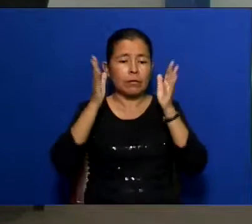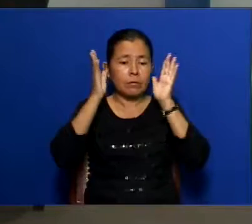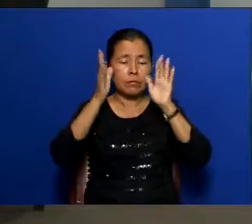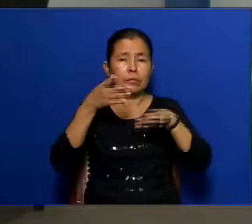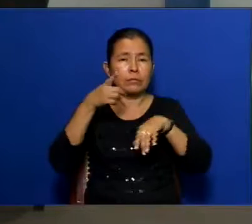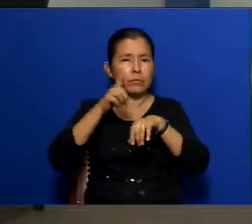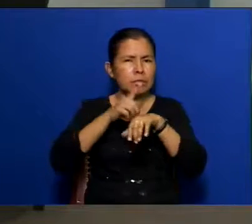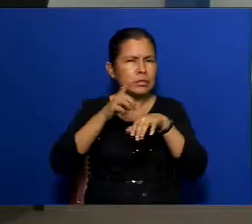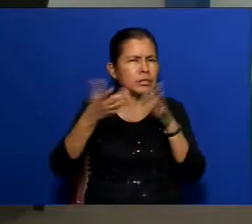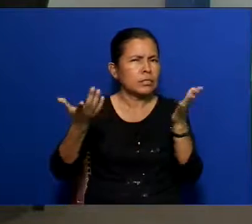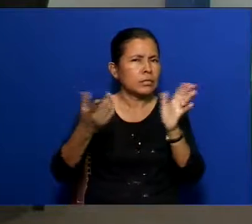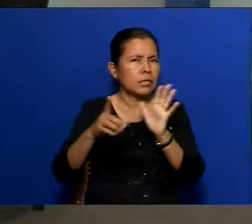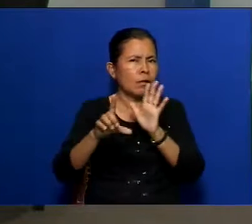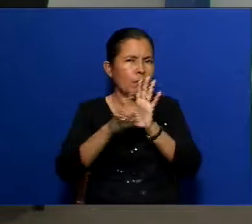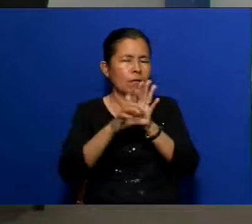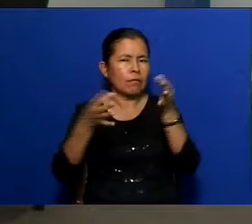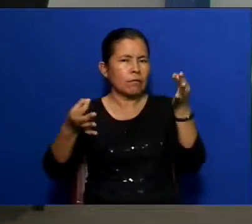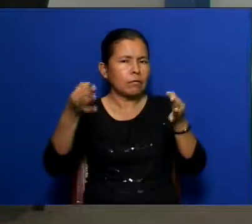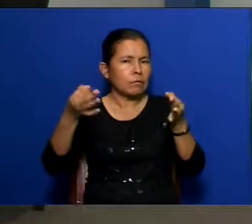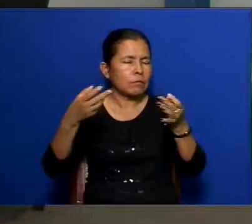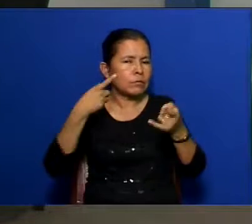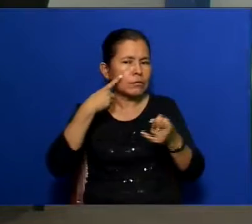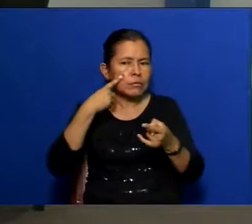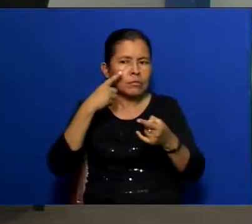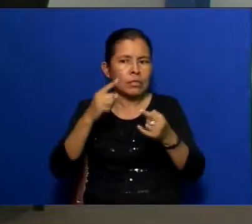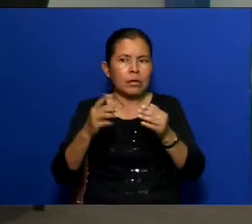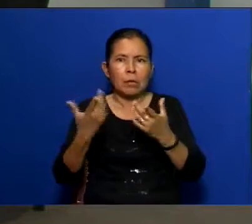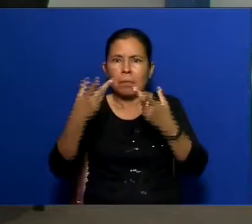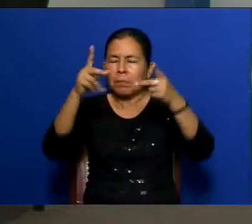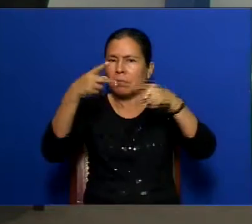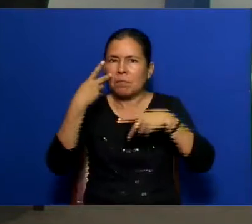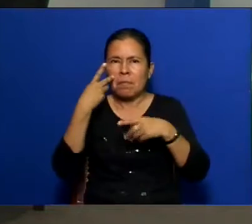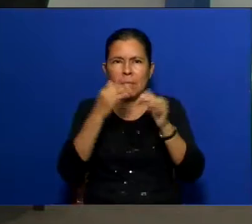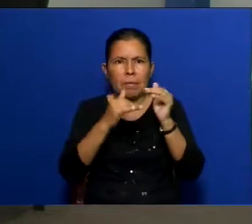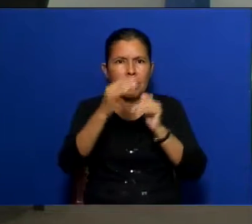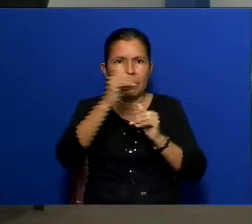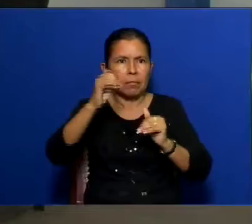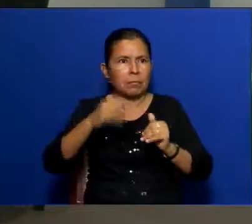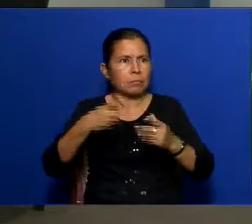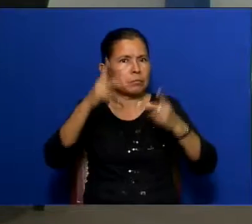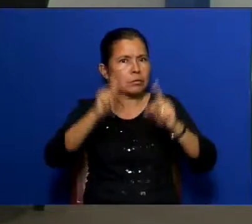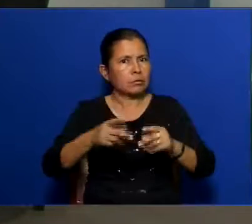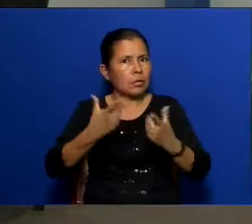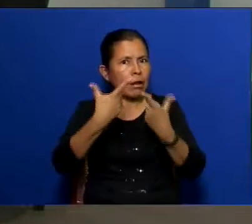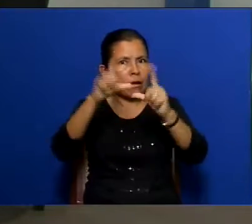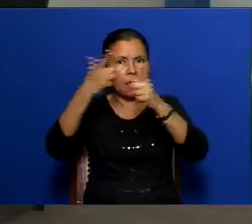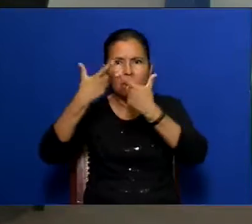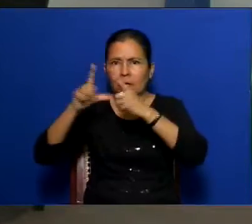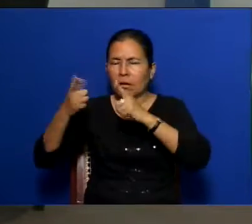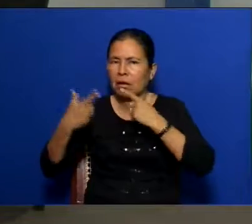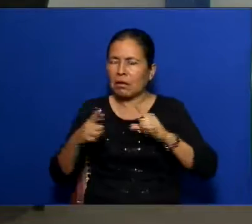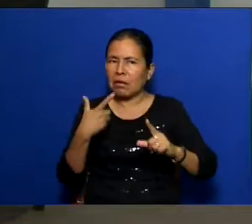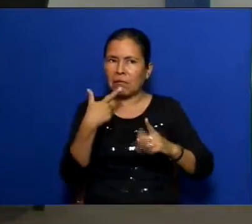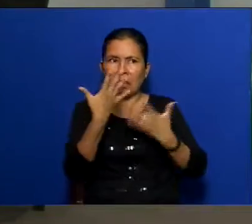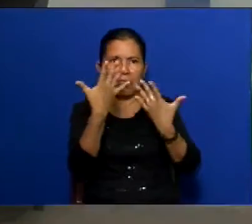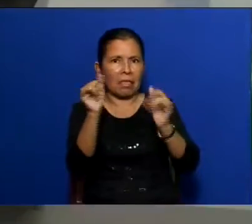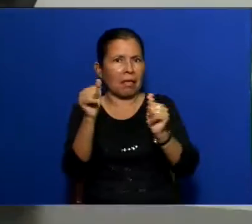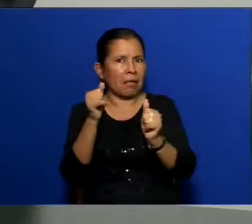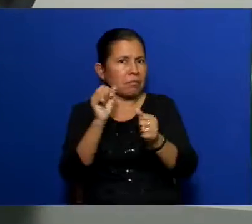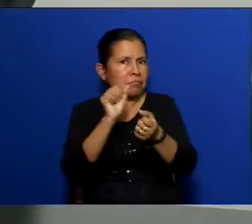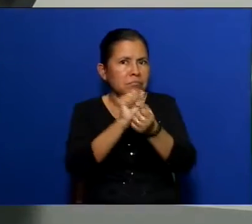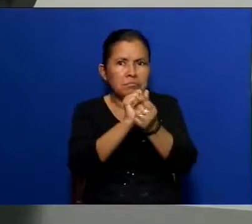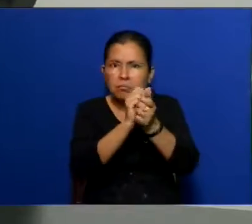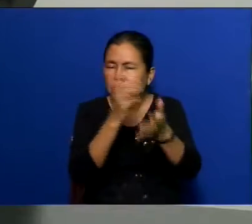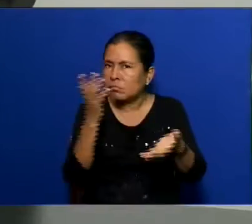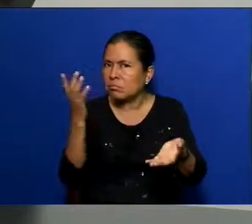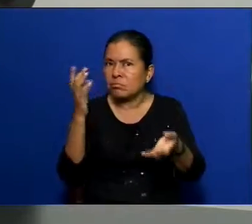fue a raíz de esos índices de impunidad que habían hace algunos años. Y también